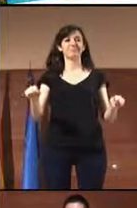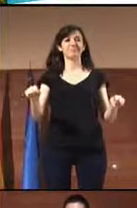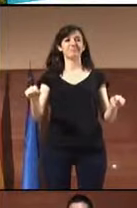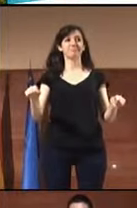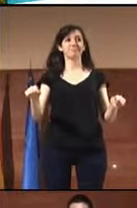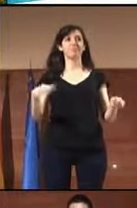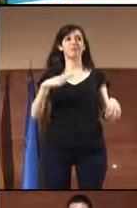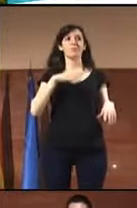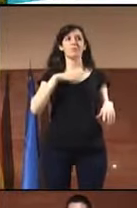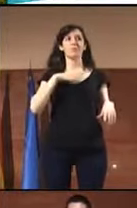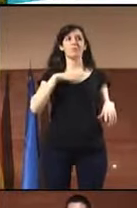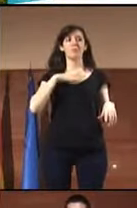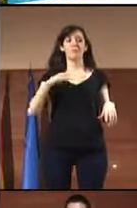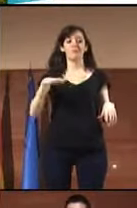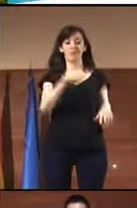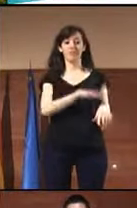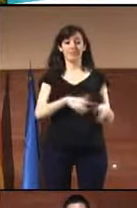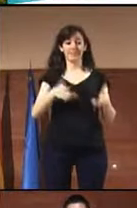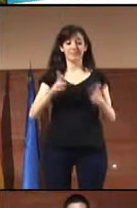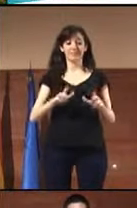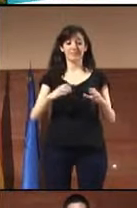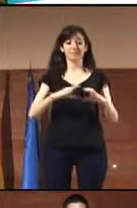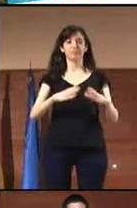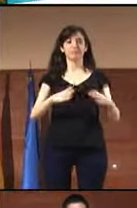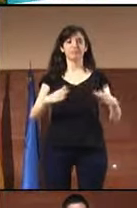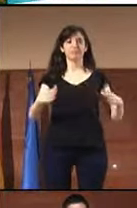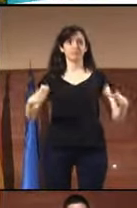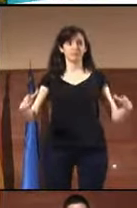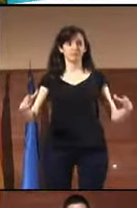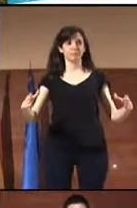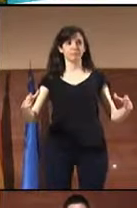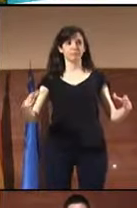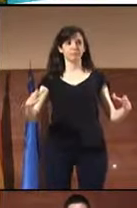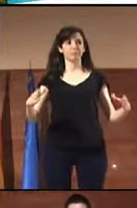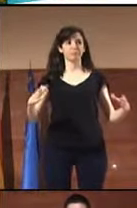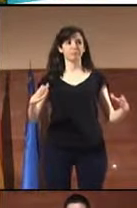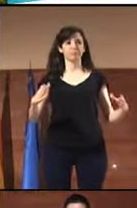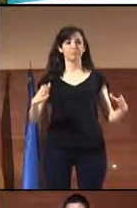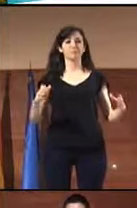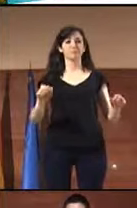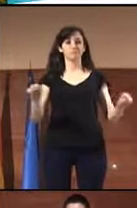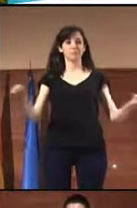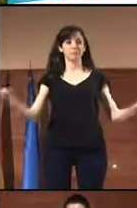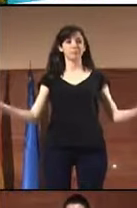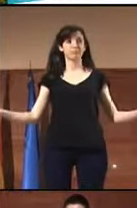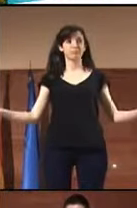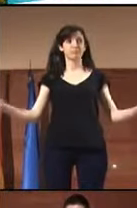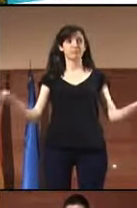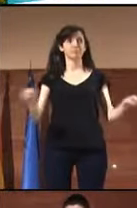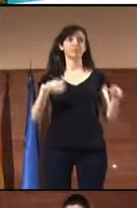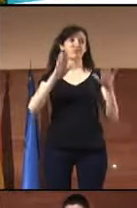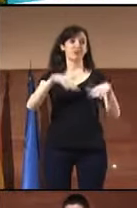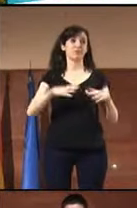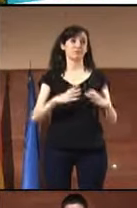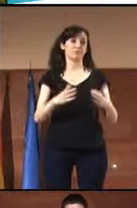permite hacer más ancho el espacio del asiento. O sea, nos permite regular en anchura ese reposabrazos y todavía ganar unos